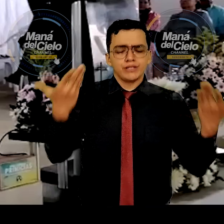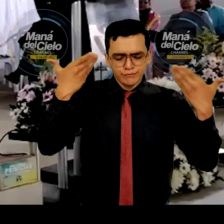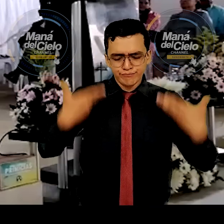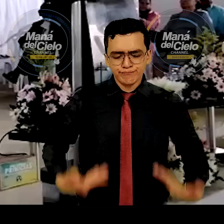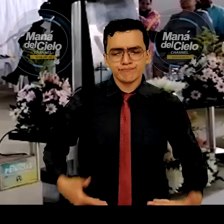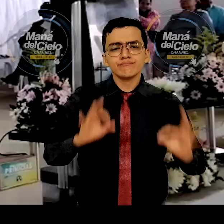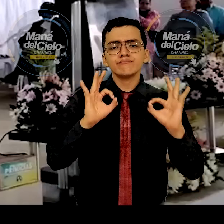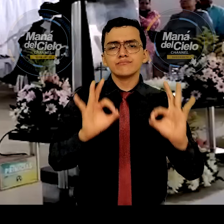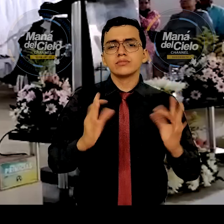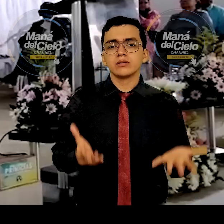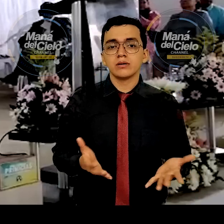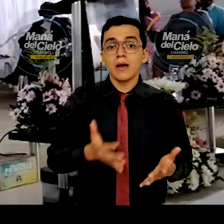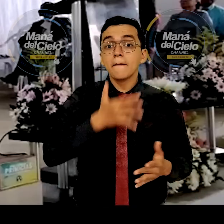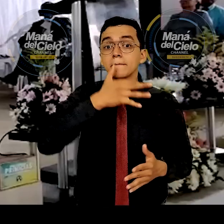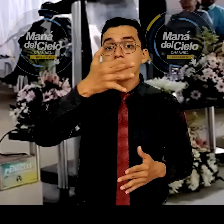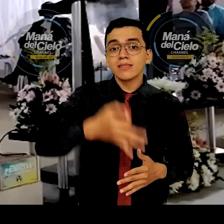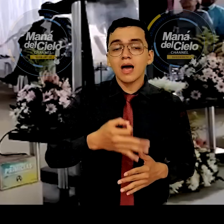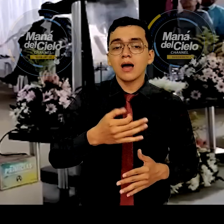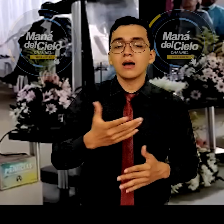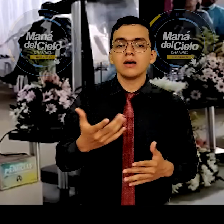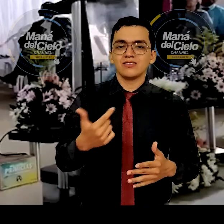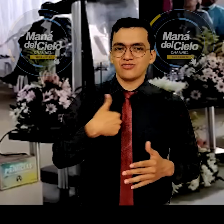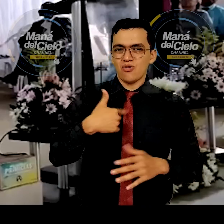La verdad es que me tocaba predicar una noche.